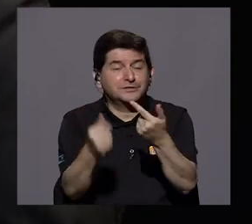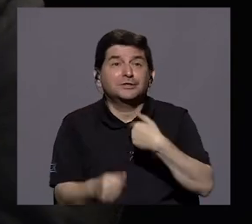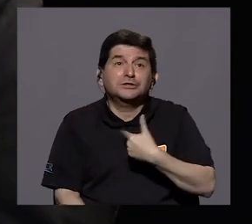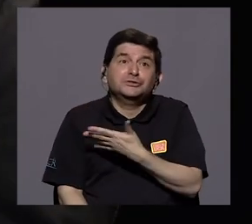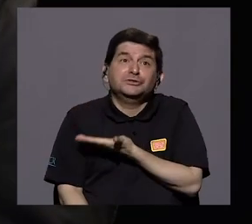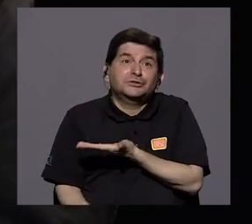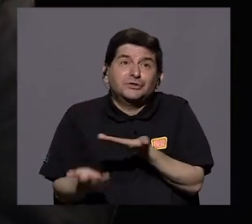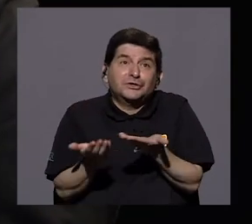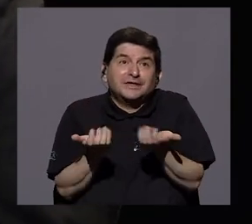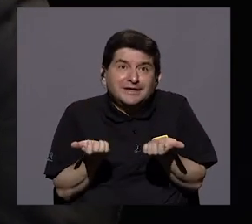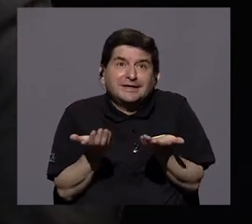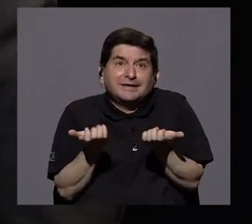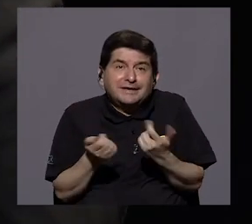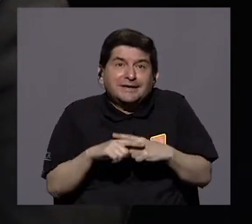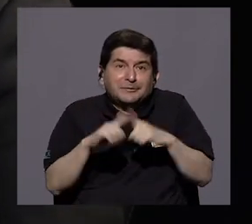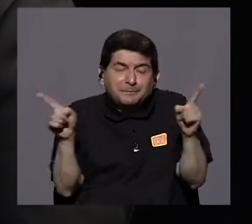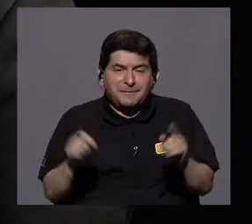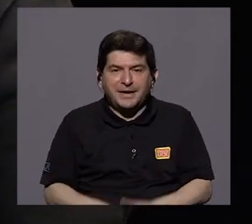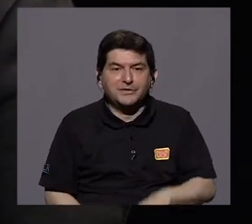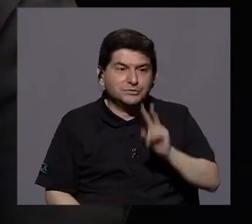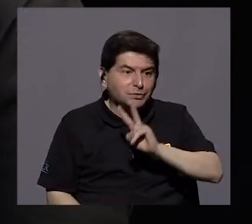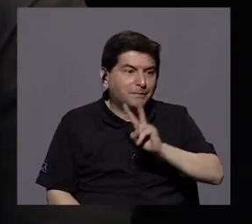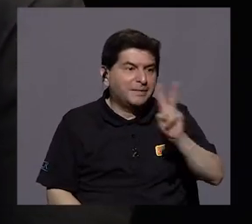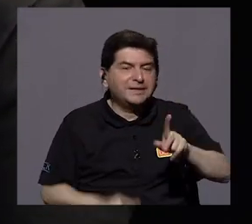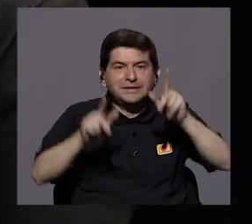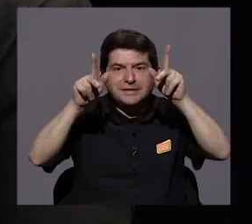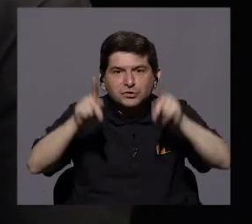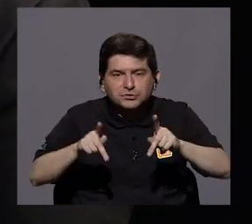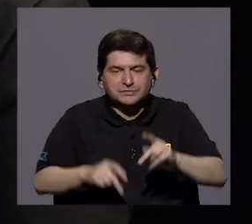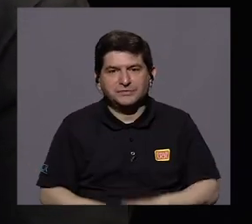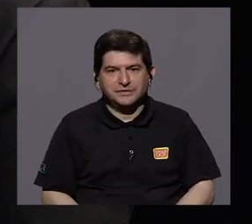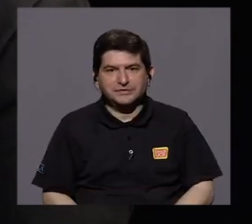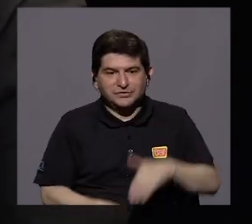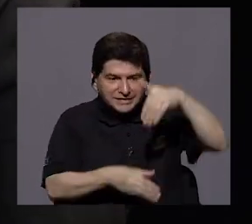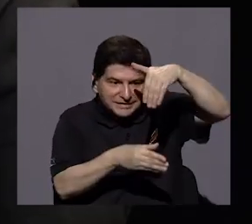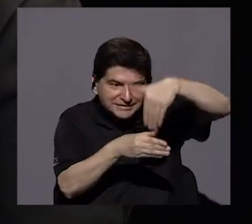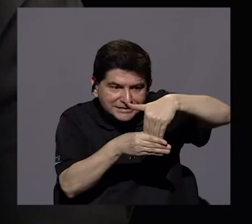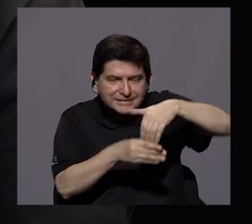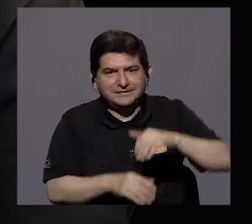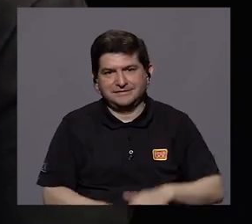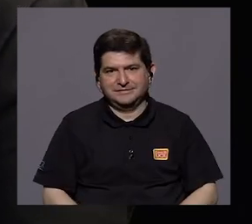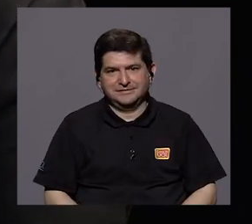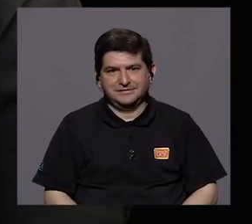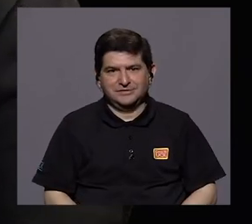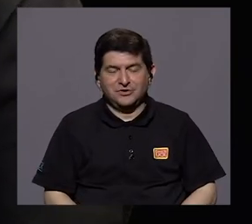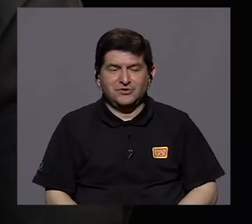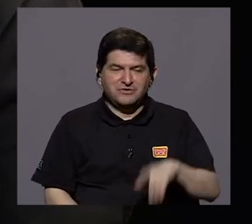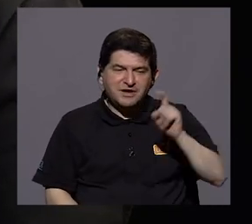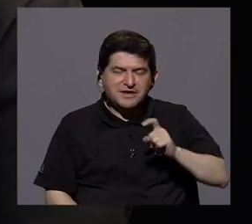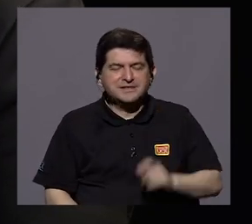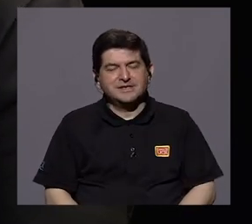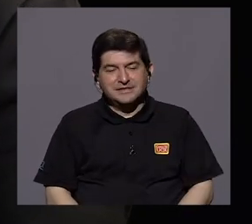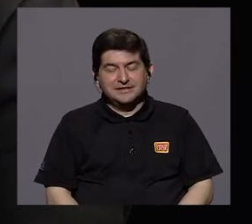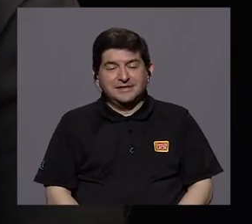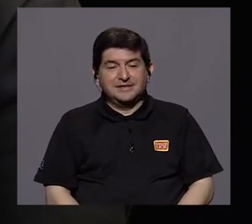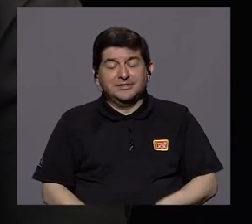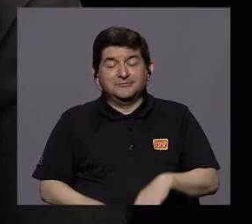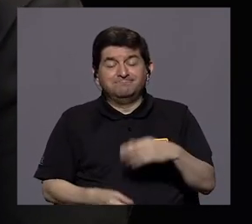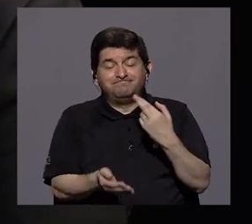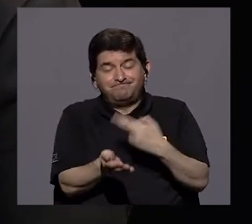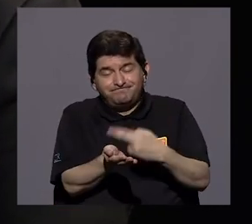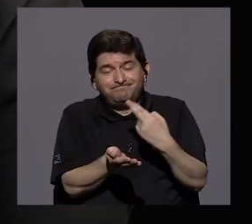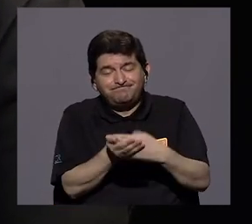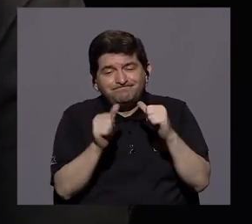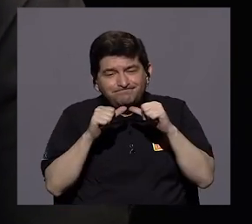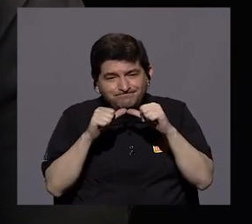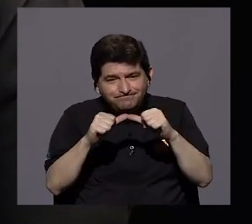que a mí me hubiera gustado, pero es un órgano de 22 personas y debemos ir pues adecuándonos a esa